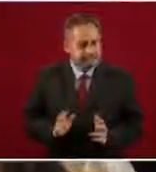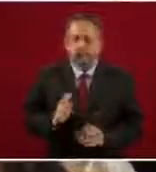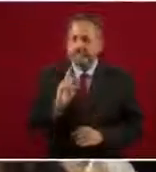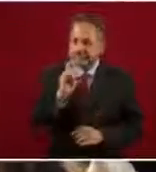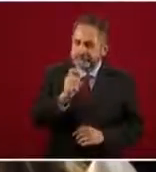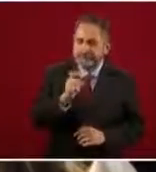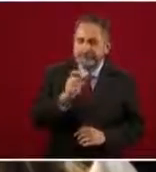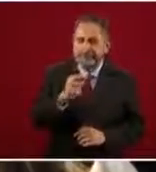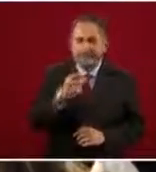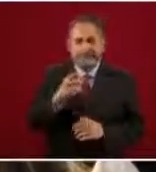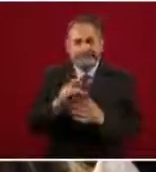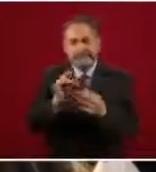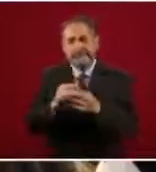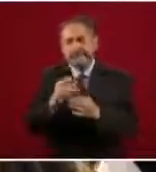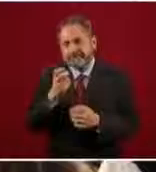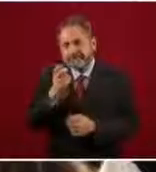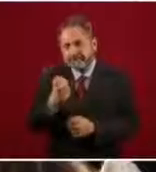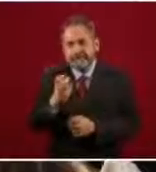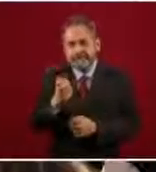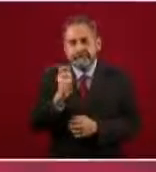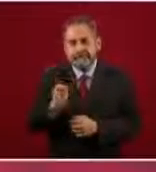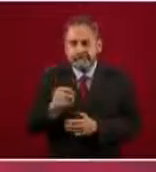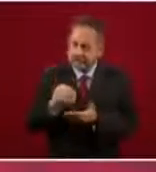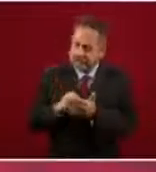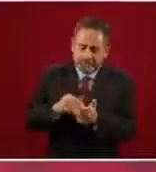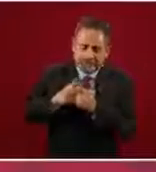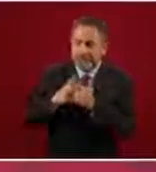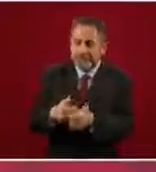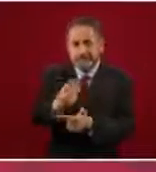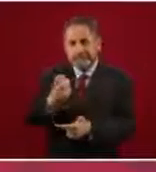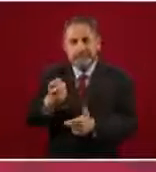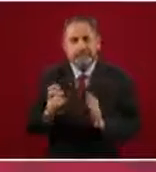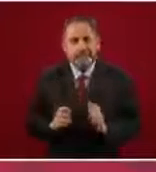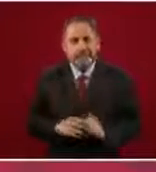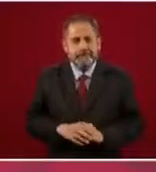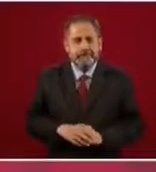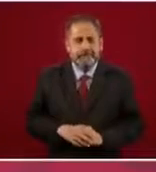Entonces, eso va a continuar.